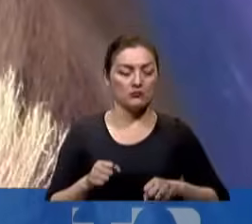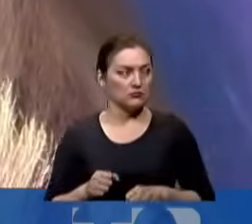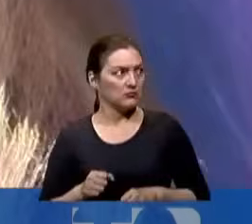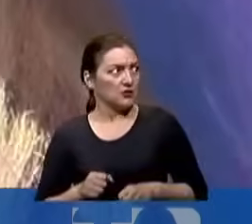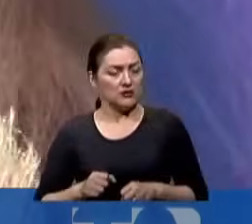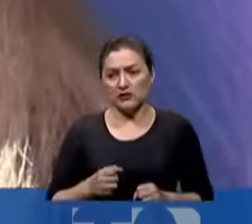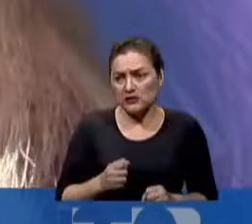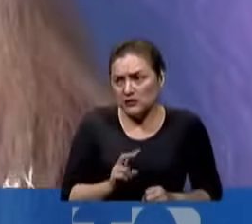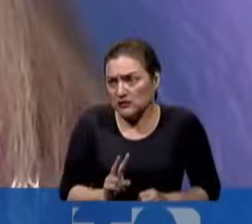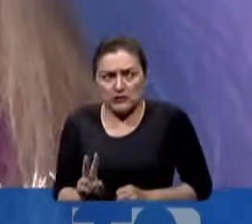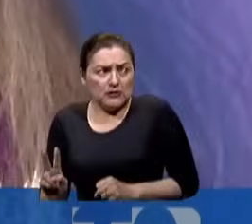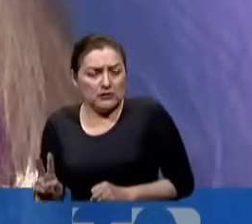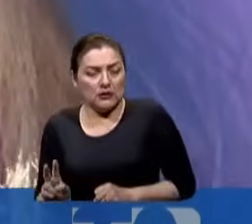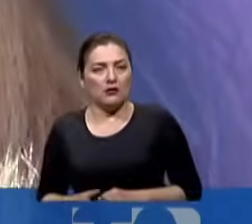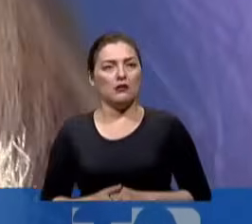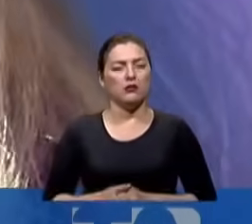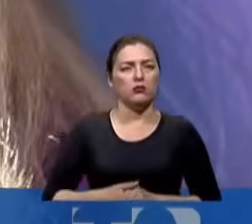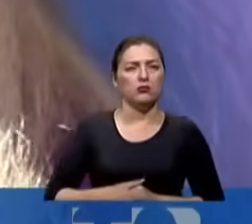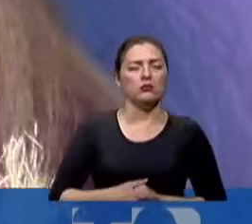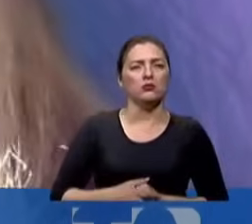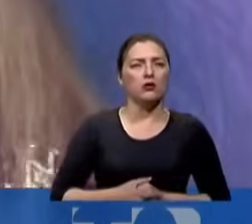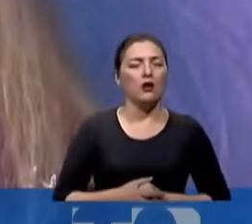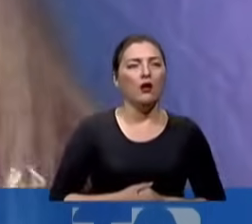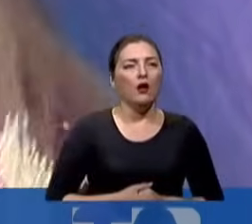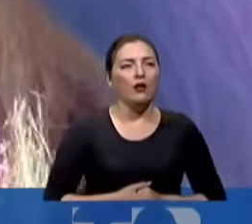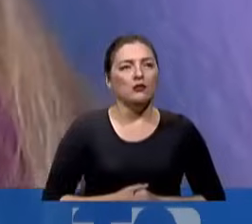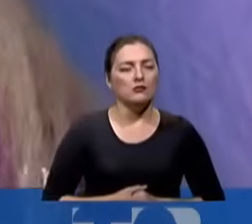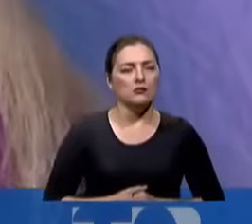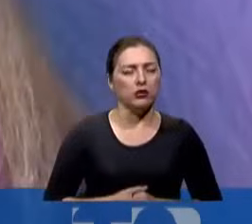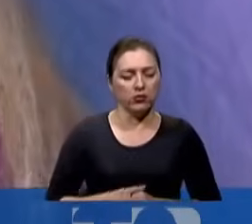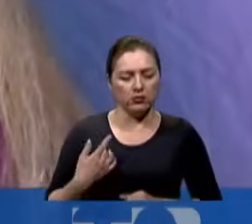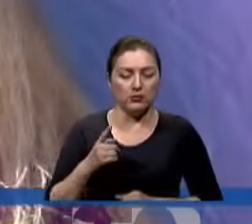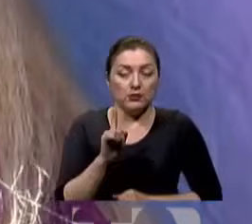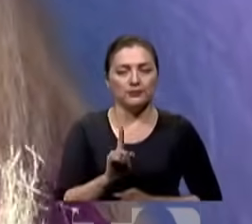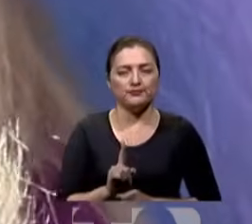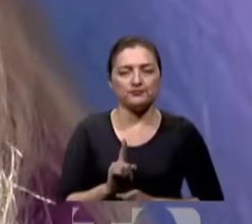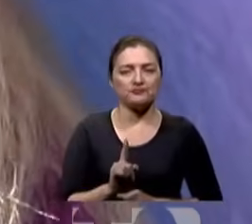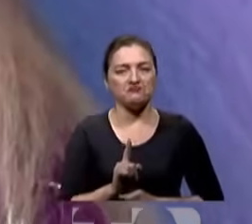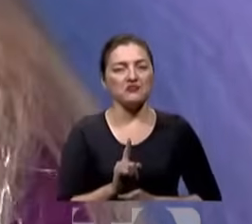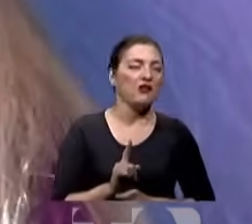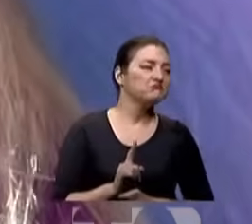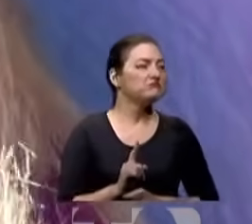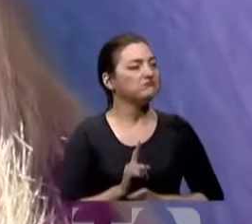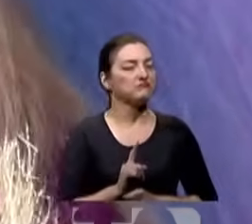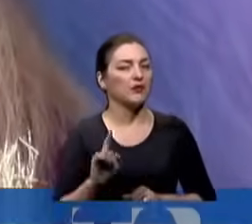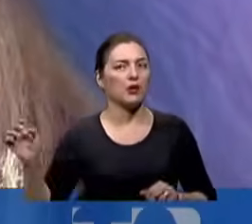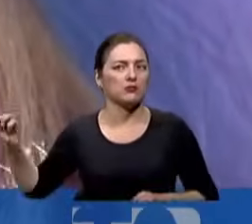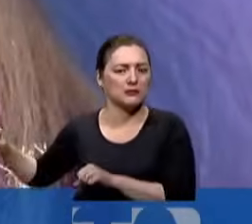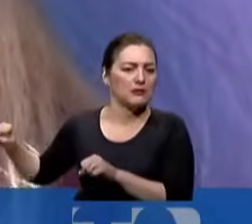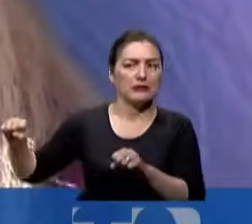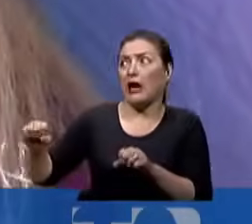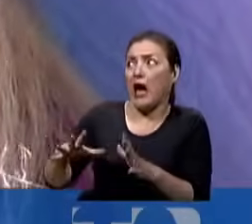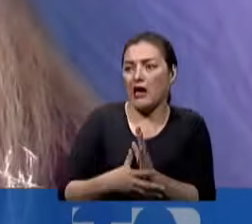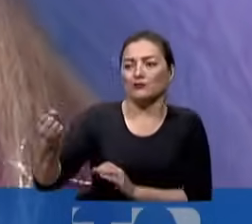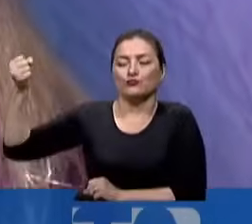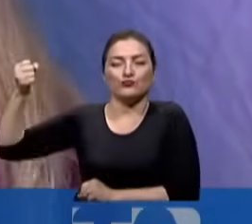lado rápido, pero si no le vemos, pues ese ratito nos arranchan lo que tenemos a la mano. Por decirle, mira, yo ahorita salgo,